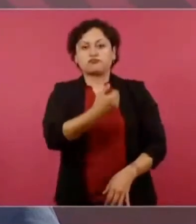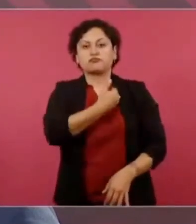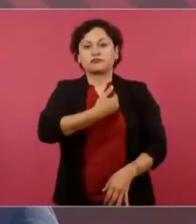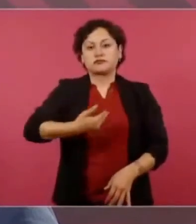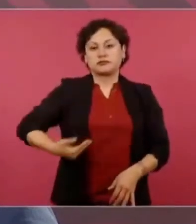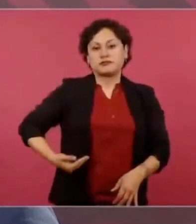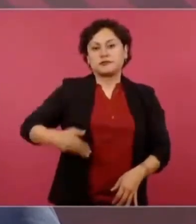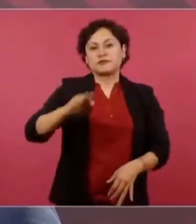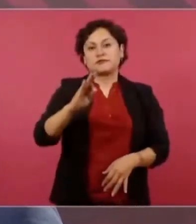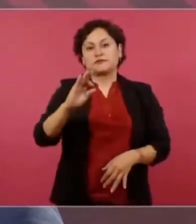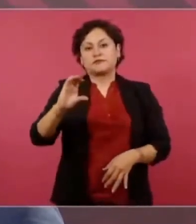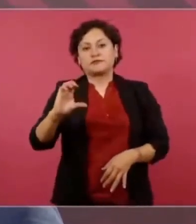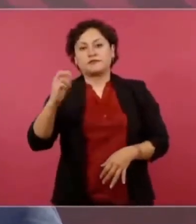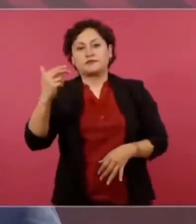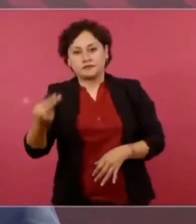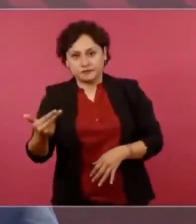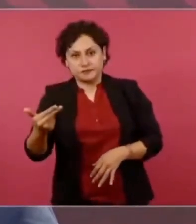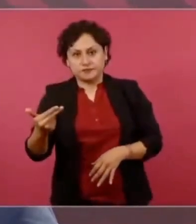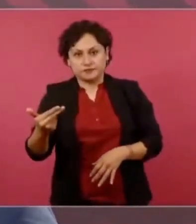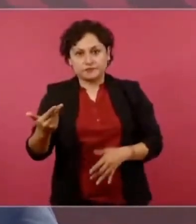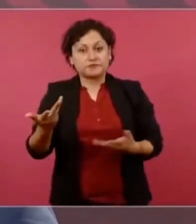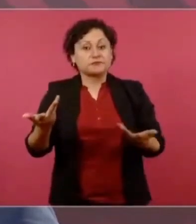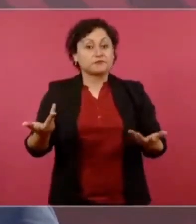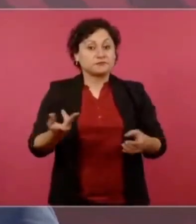y en el 2007